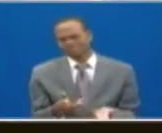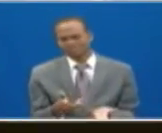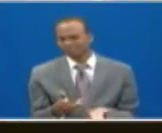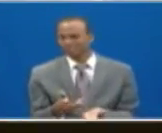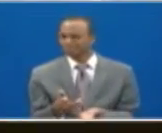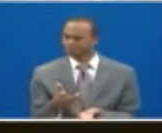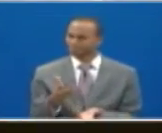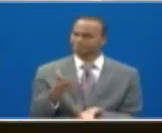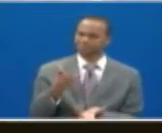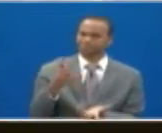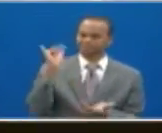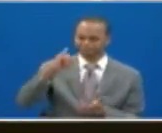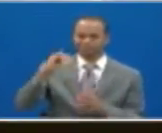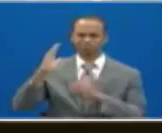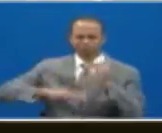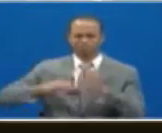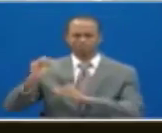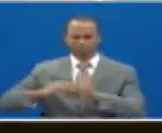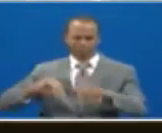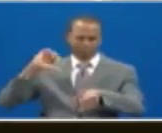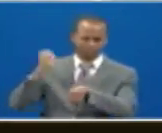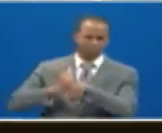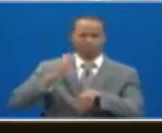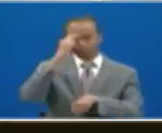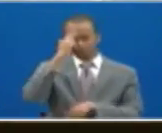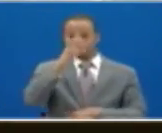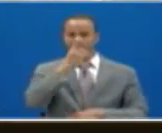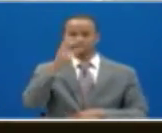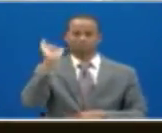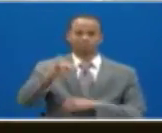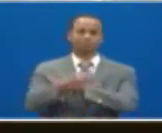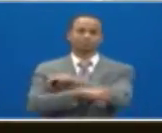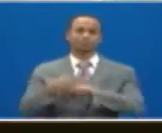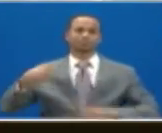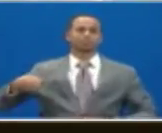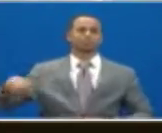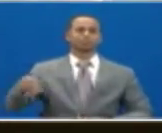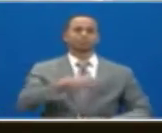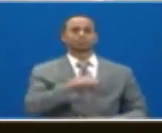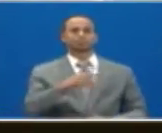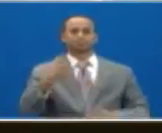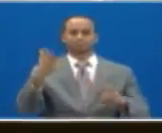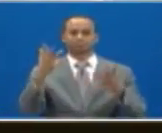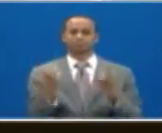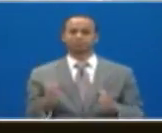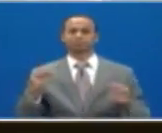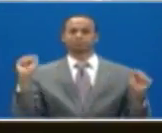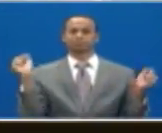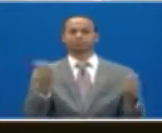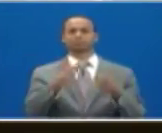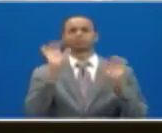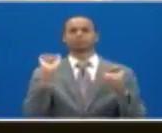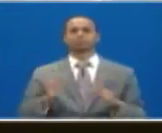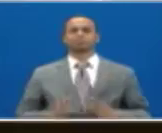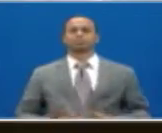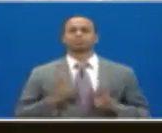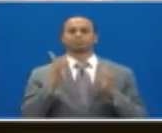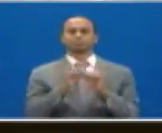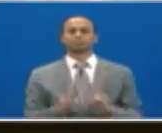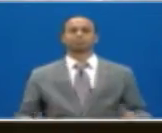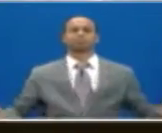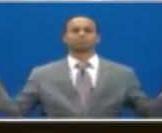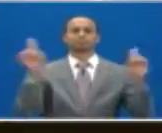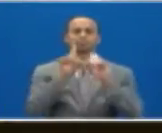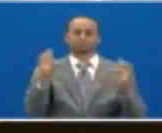estamos construyendo entre todos. Esa es la patria que queremos, la patria en la que todos podamos vivir con dignidad,